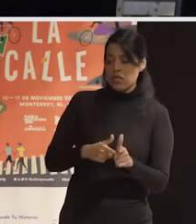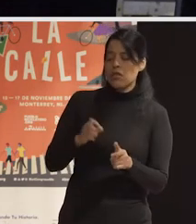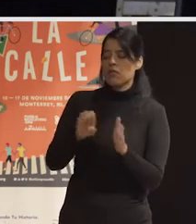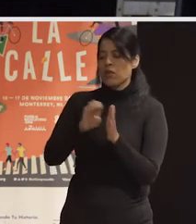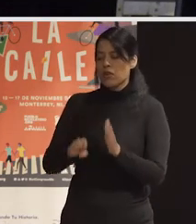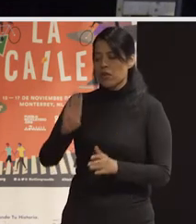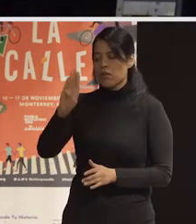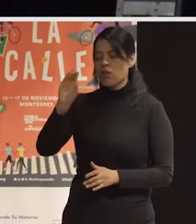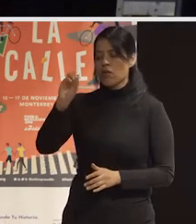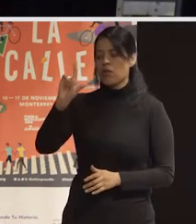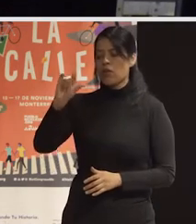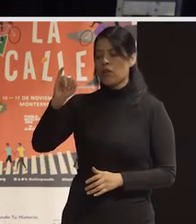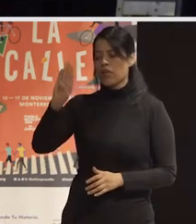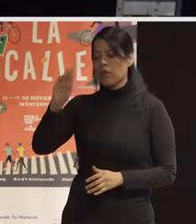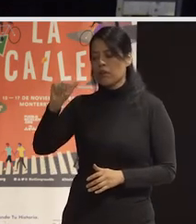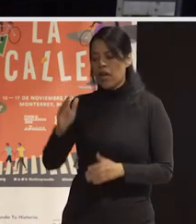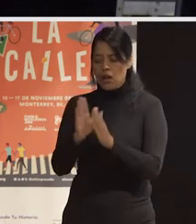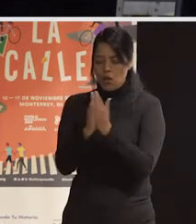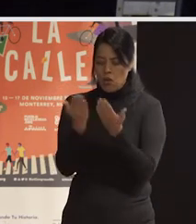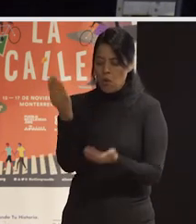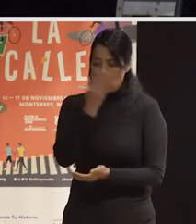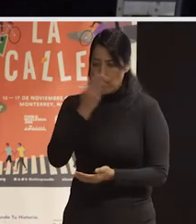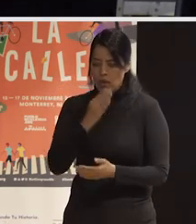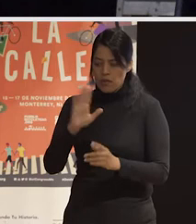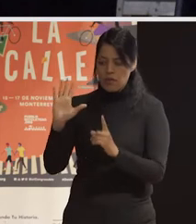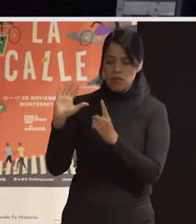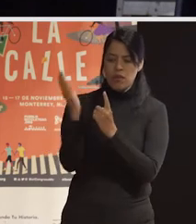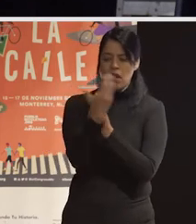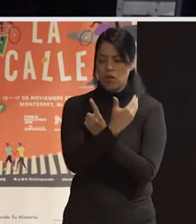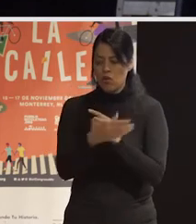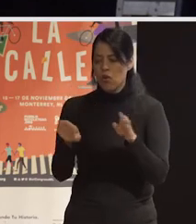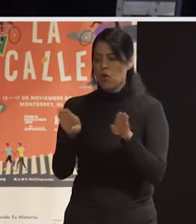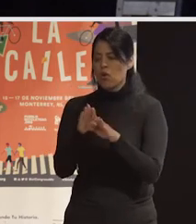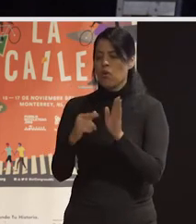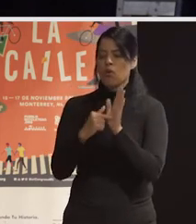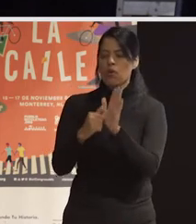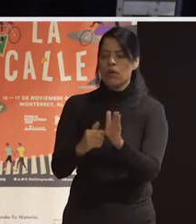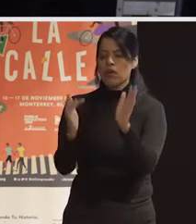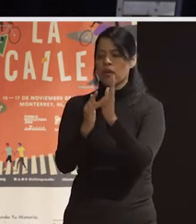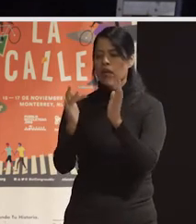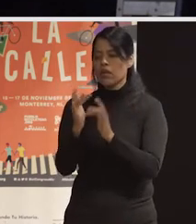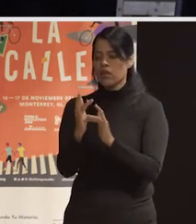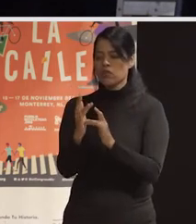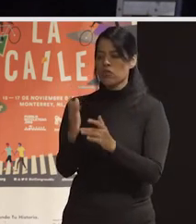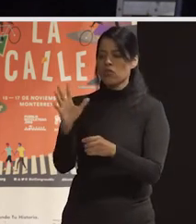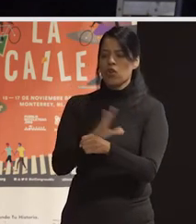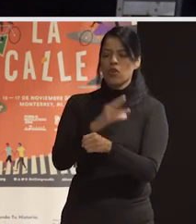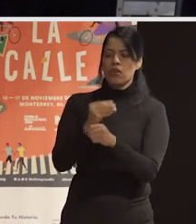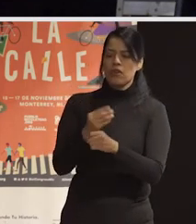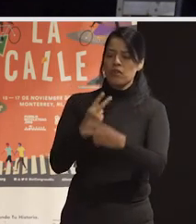llevaron una biblia al congreso como un acto de que dijeron que cristo estaba volviendo a la